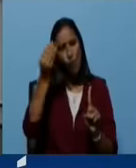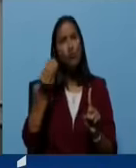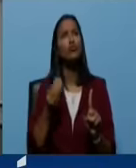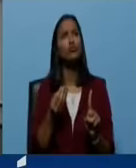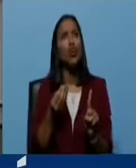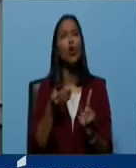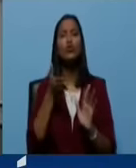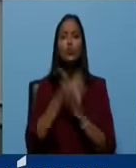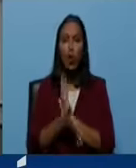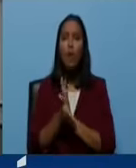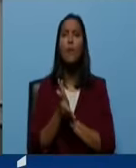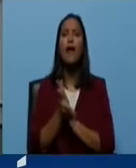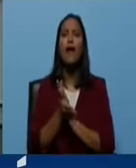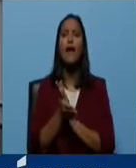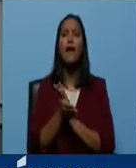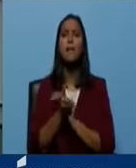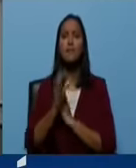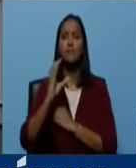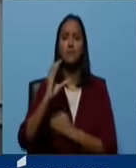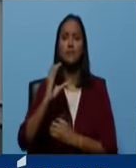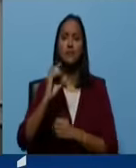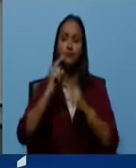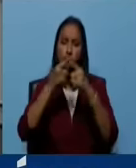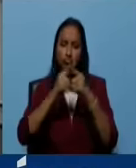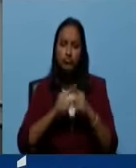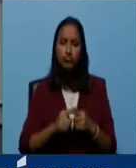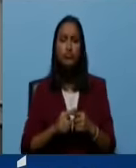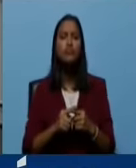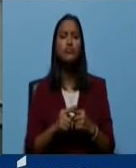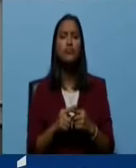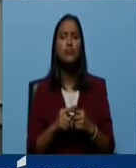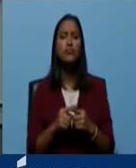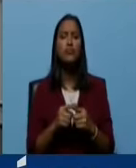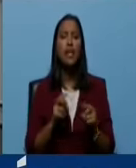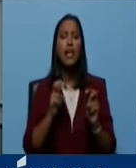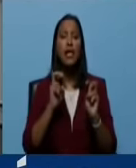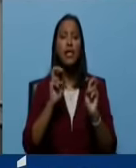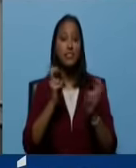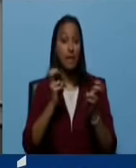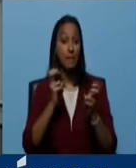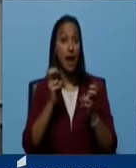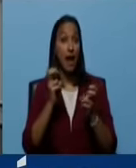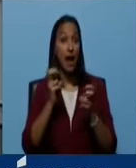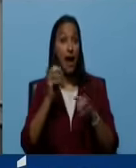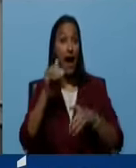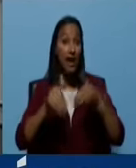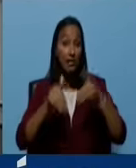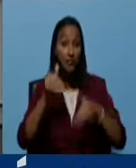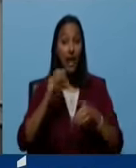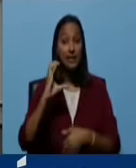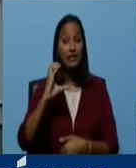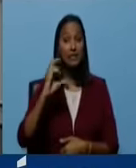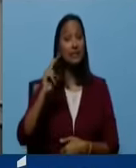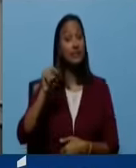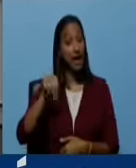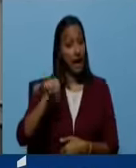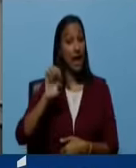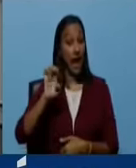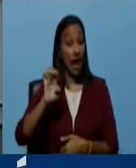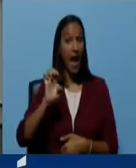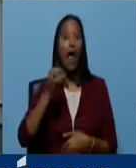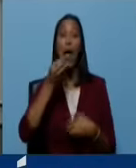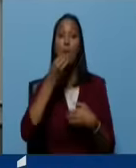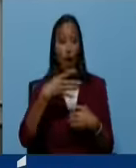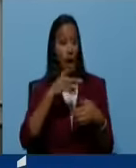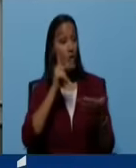emitir los resultados concluyentes en torno al tema electoral, si es el caso, o al tema de justicia, si es el caso. Venezuela